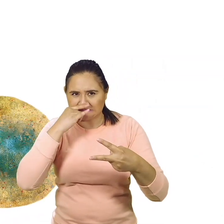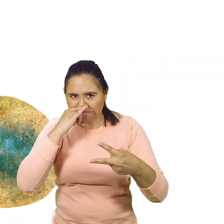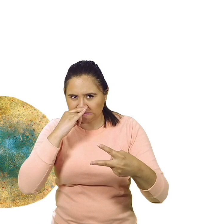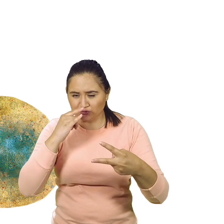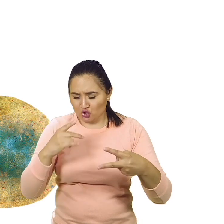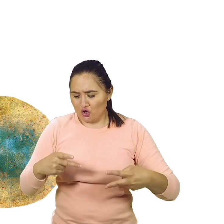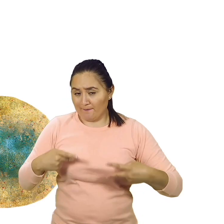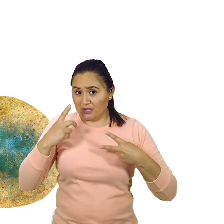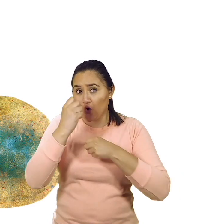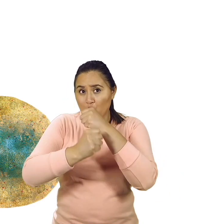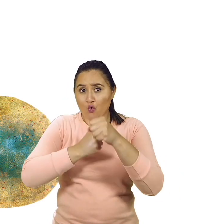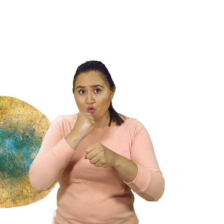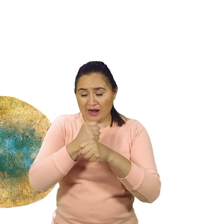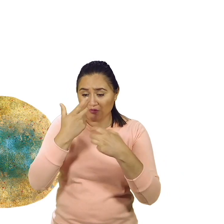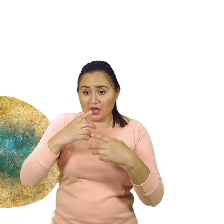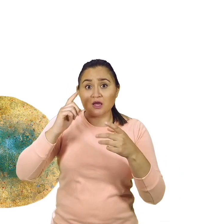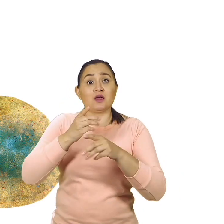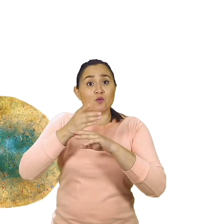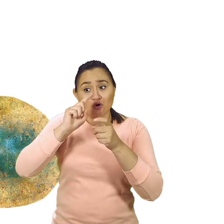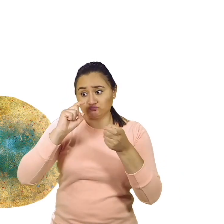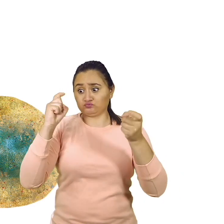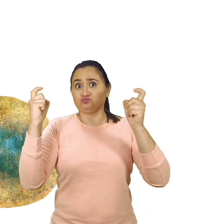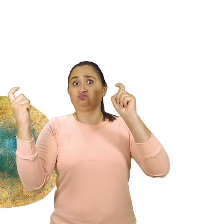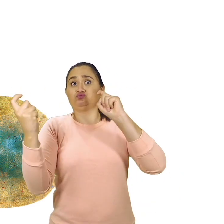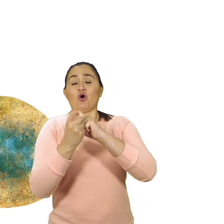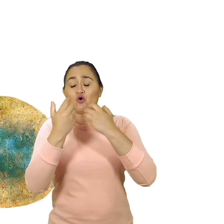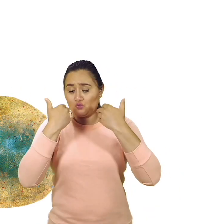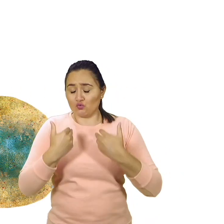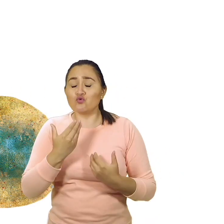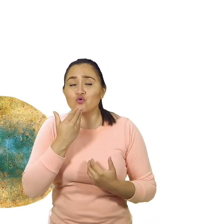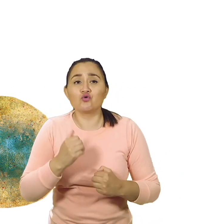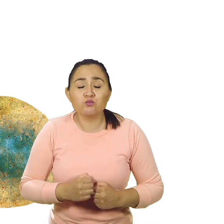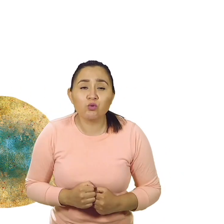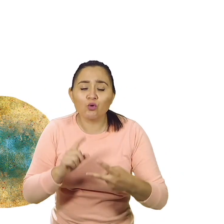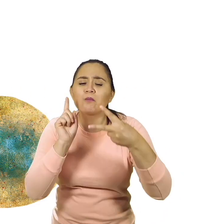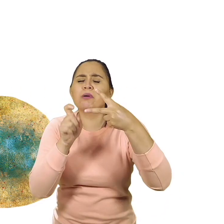se convirtió Pinocho después de haber vivido 1 año en el país de los juegos?